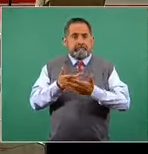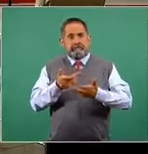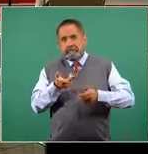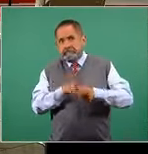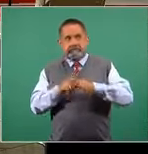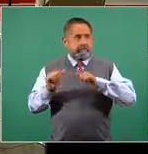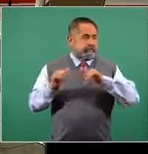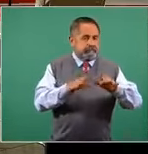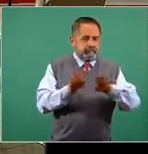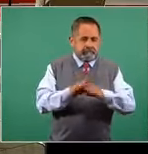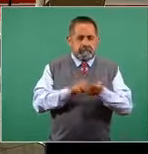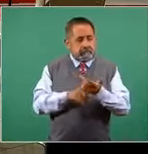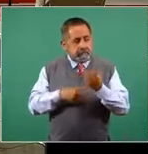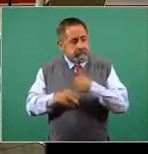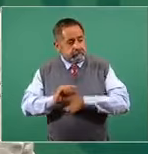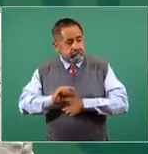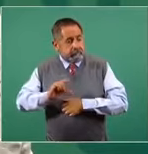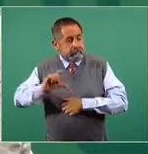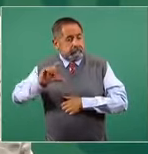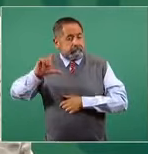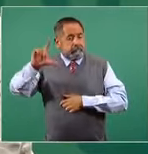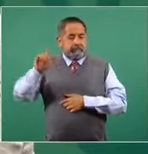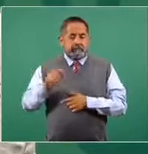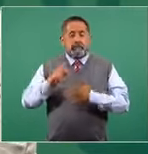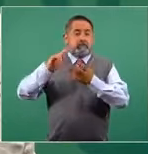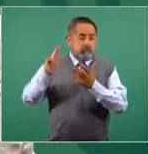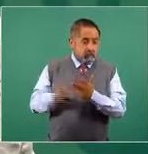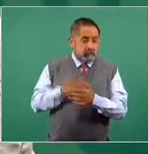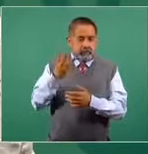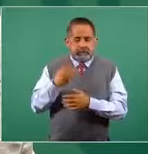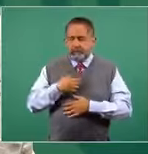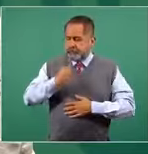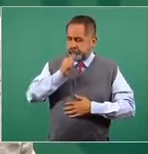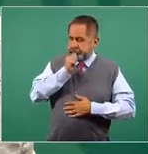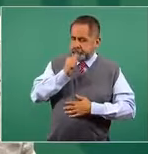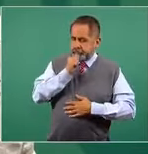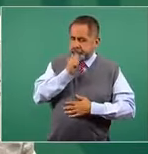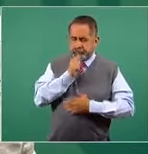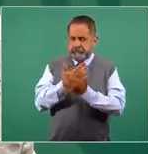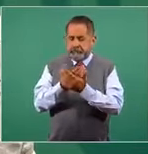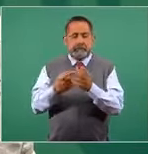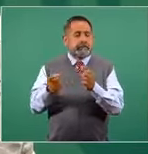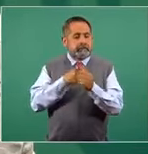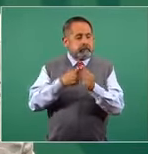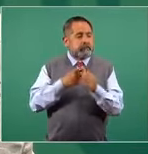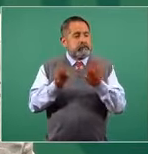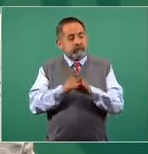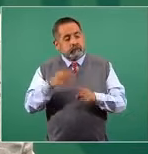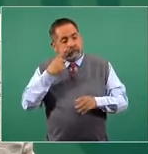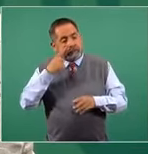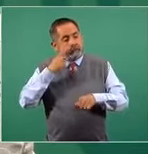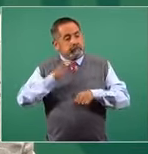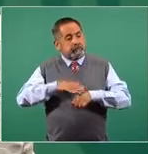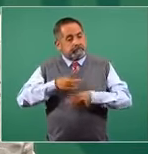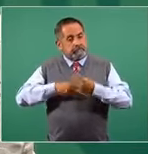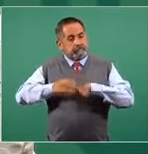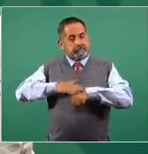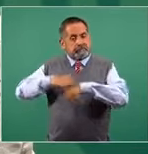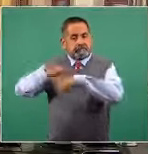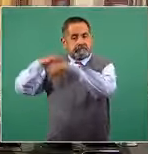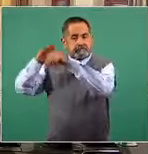considerarse como el comportamiento de un rebrote o de una tercera ola, tendríamos todavía que ver incrementos mayores en la